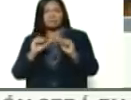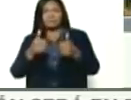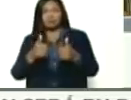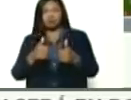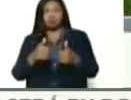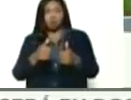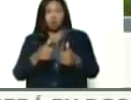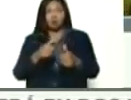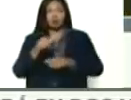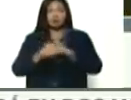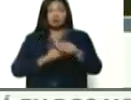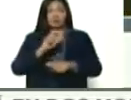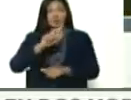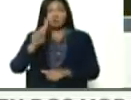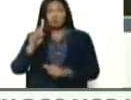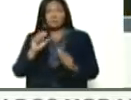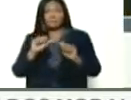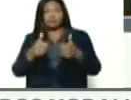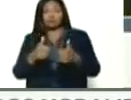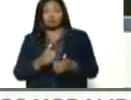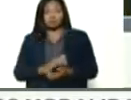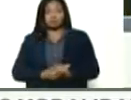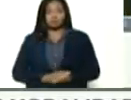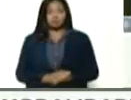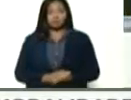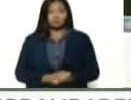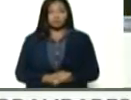el siglo 21 cayó esta pandemia